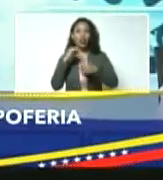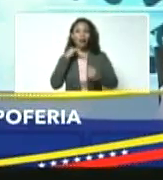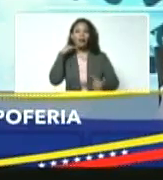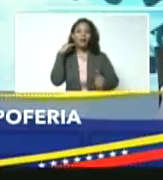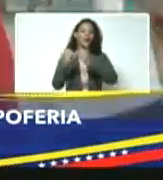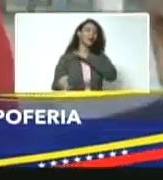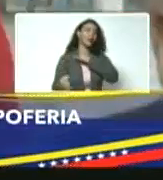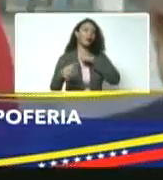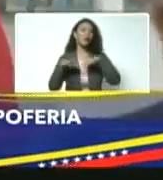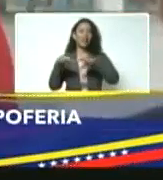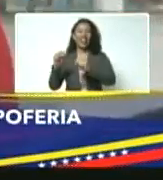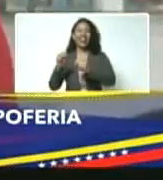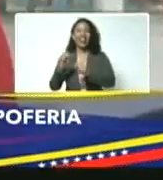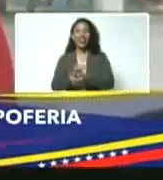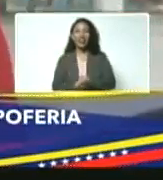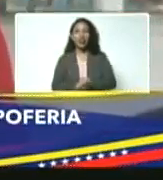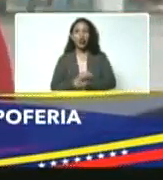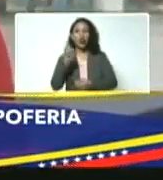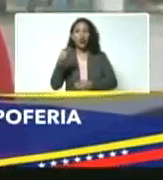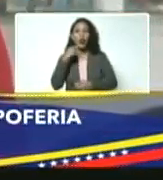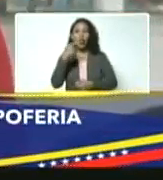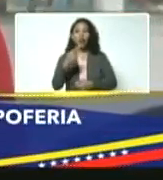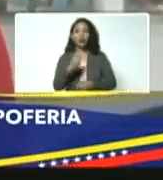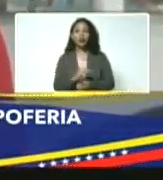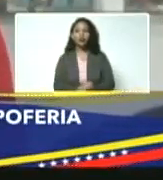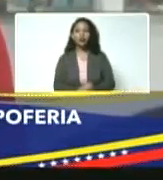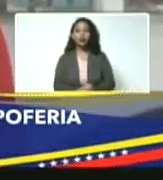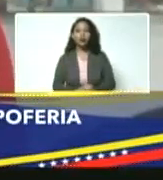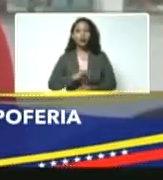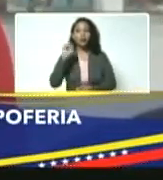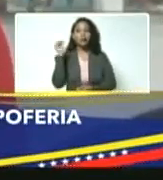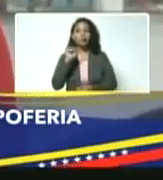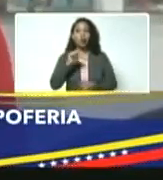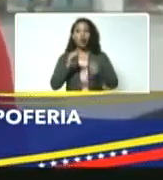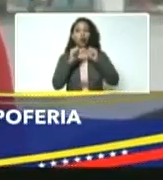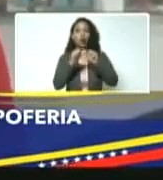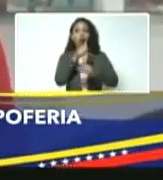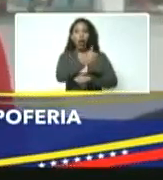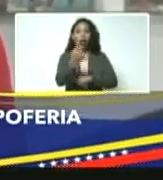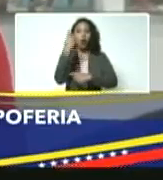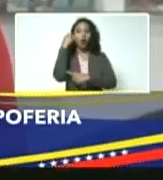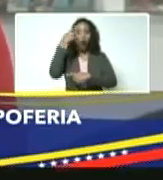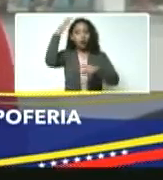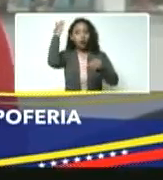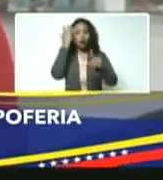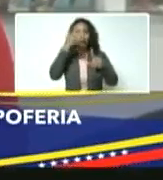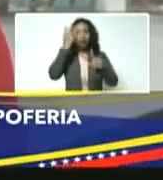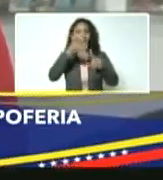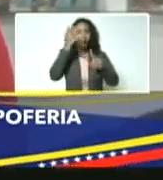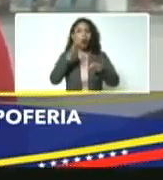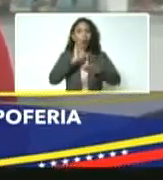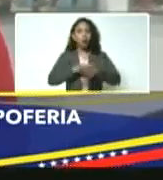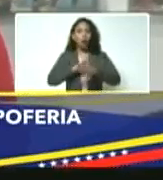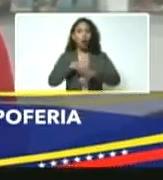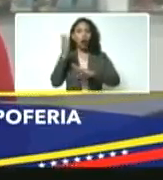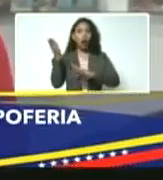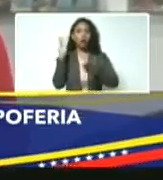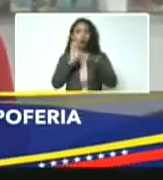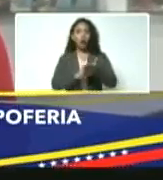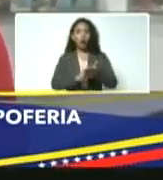bueno, presidente, usted lo ha señalado y lo ha dicho. Precisamente siguiendo cada una de sus instrucciones, porque usted puso